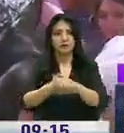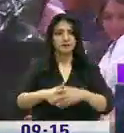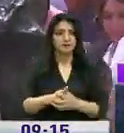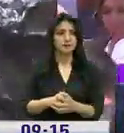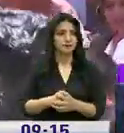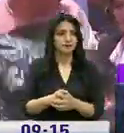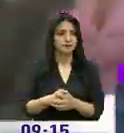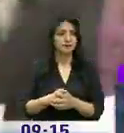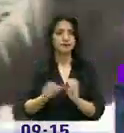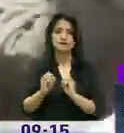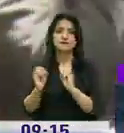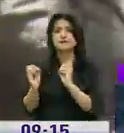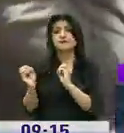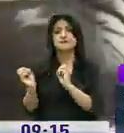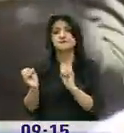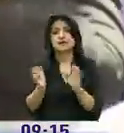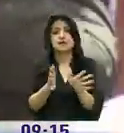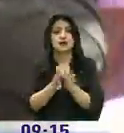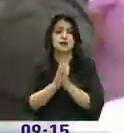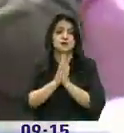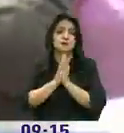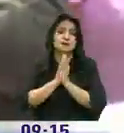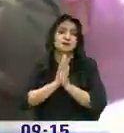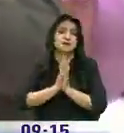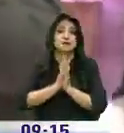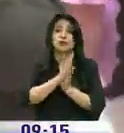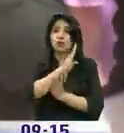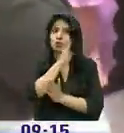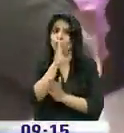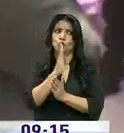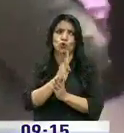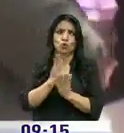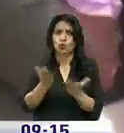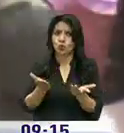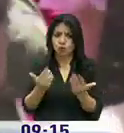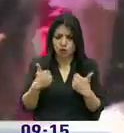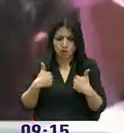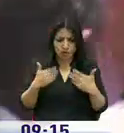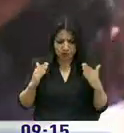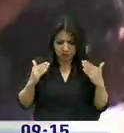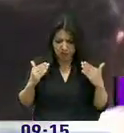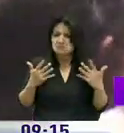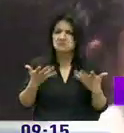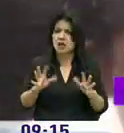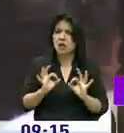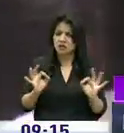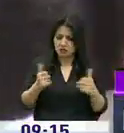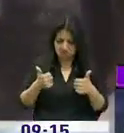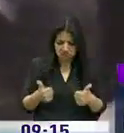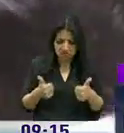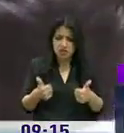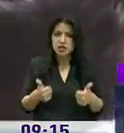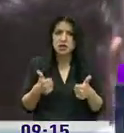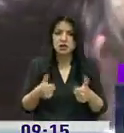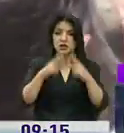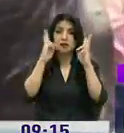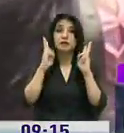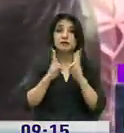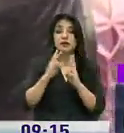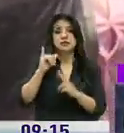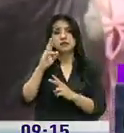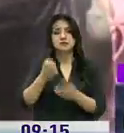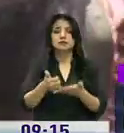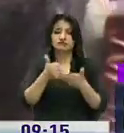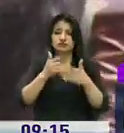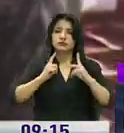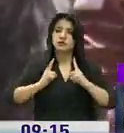milagros, muchos que pedimos, nunca nos ha pasado nada. La Virgen del Cisne da